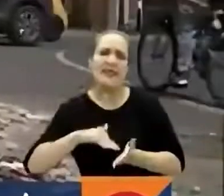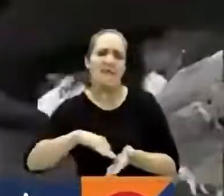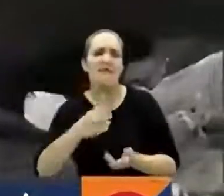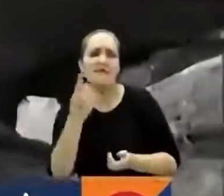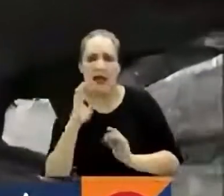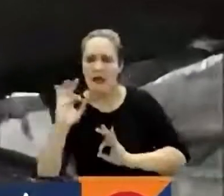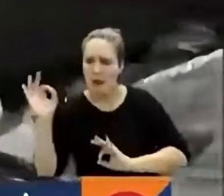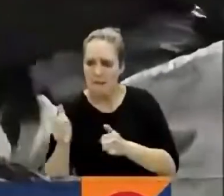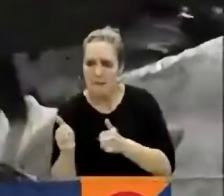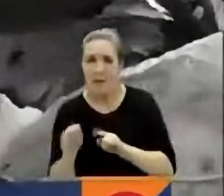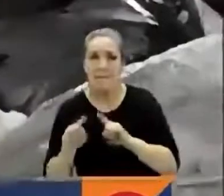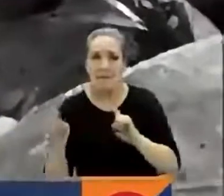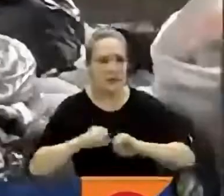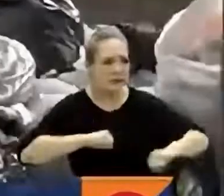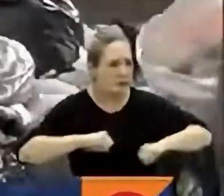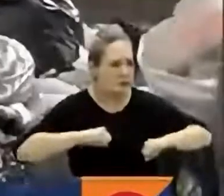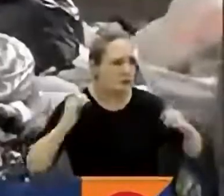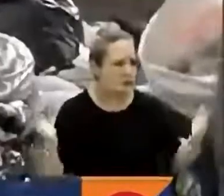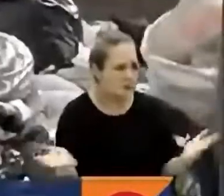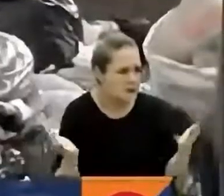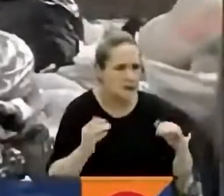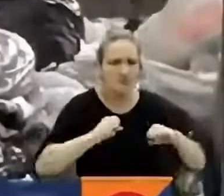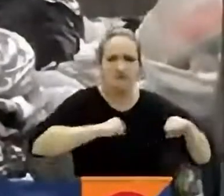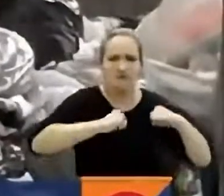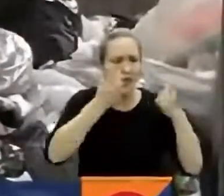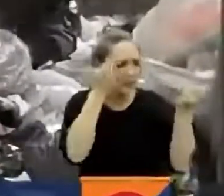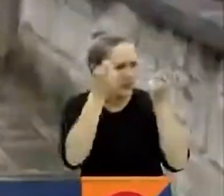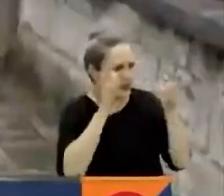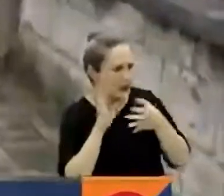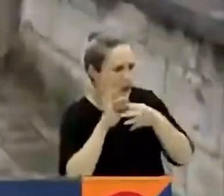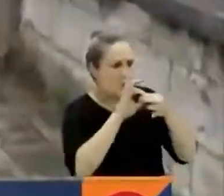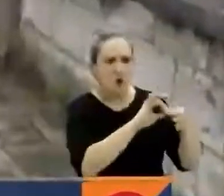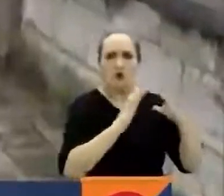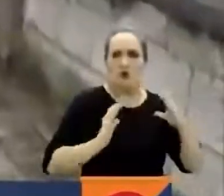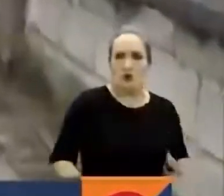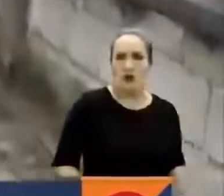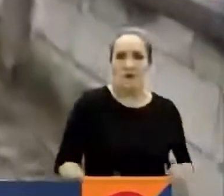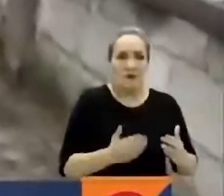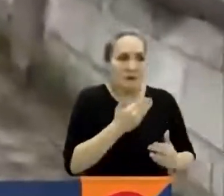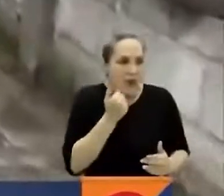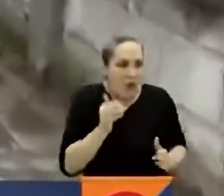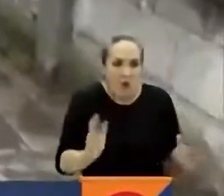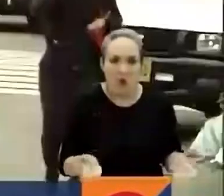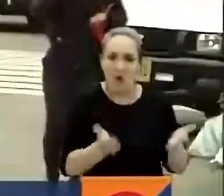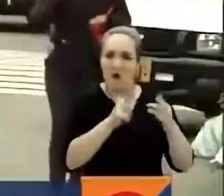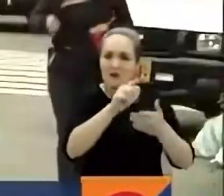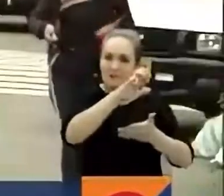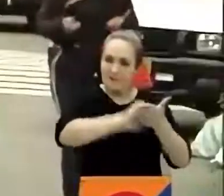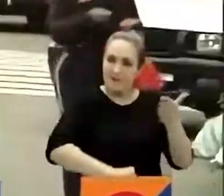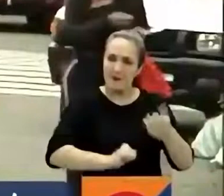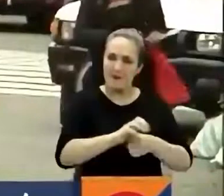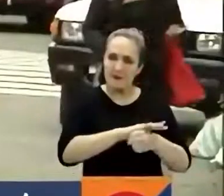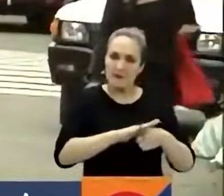recolección, trabajan en crear estrategias con los ciudadanos para minimizar esa problemática ambiental.